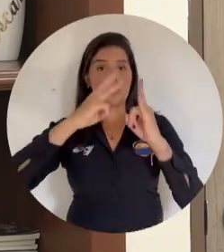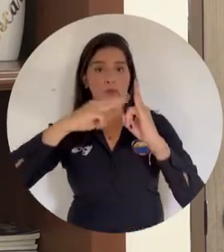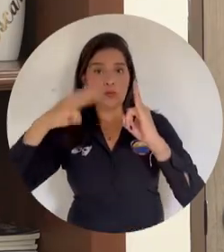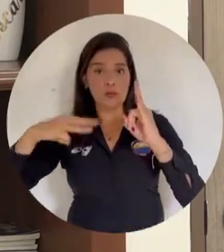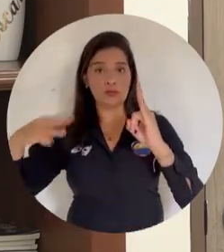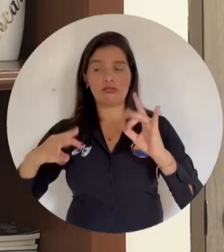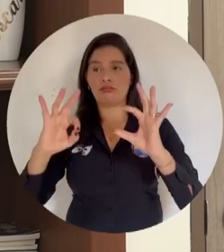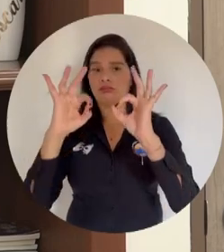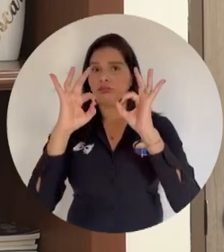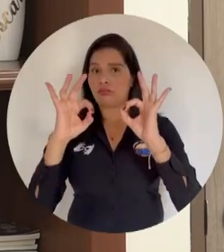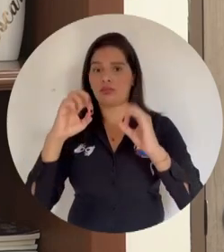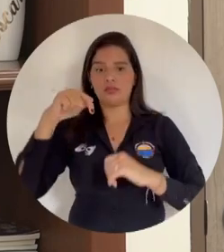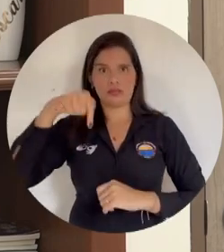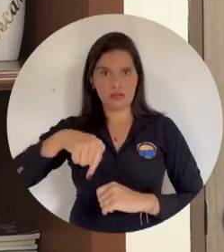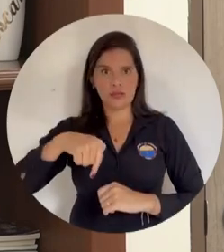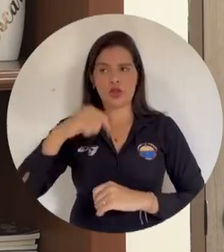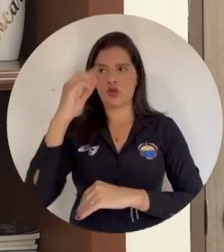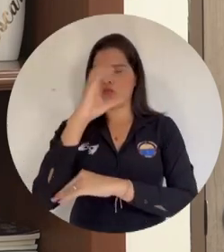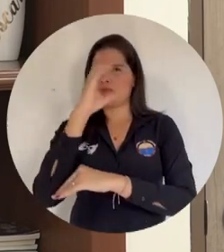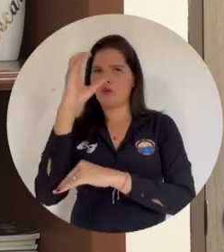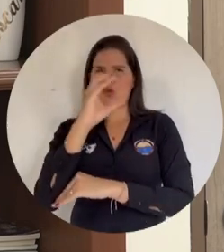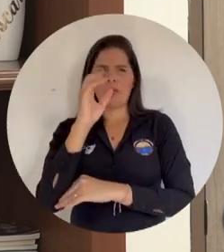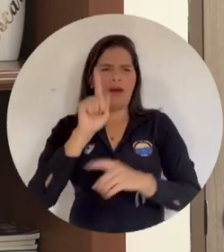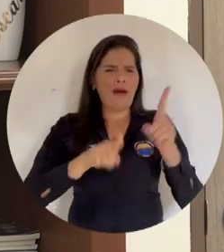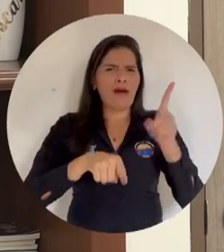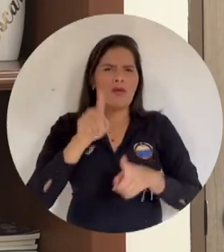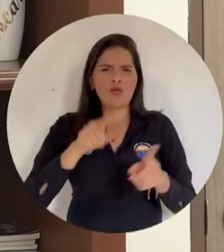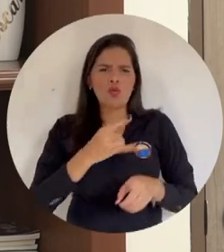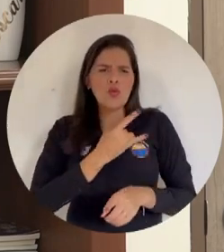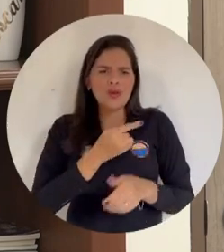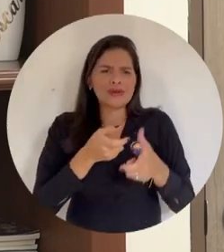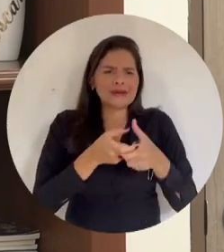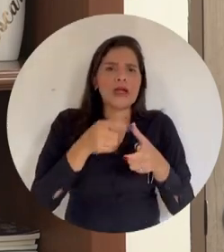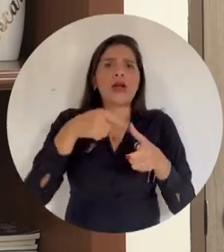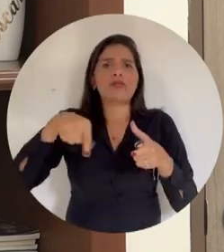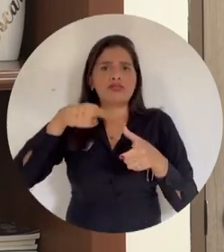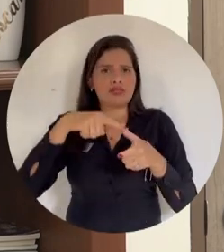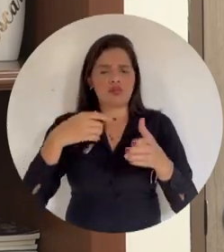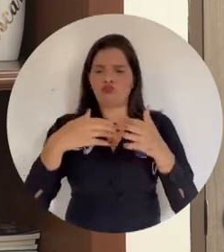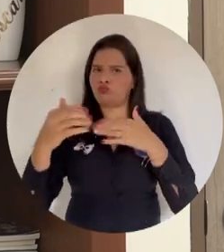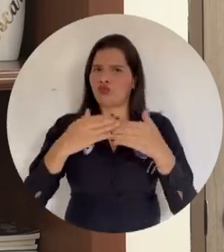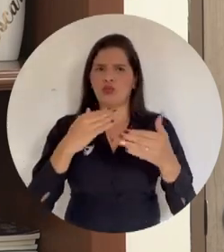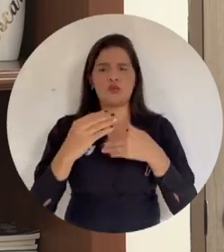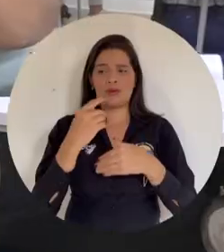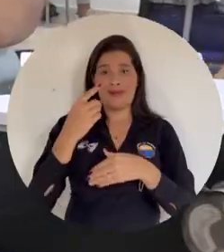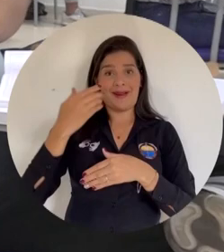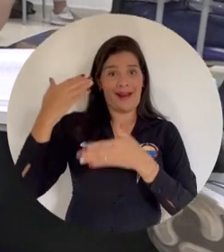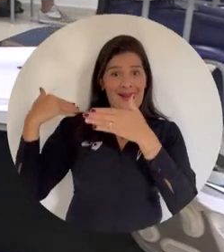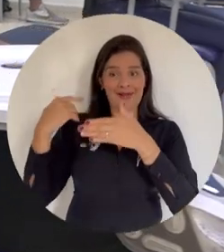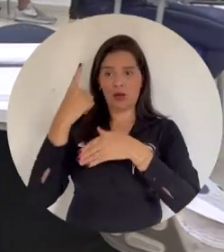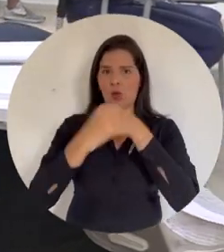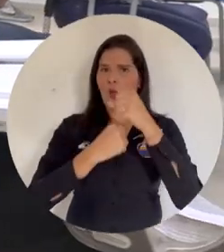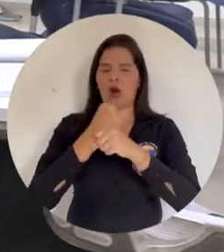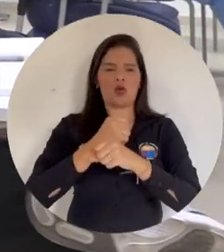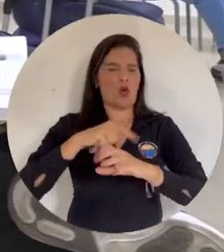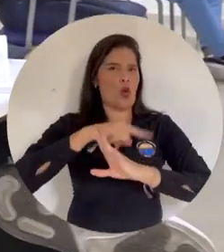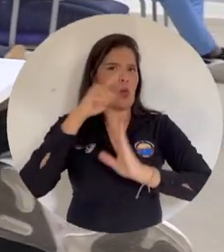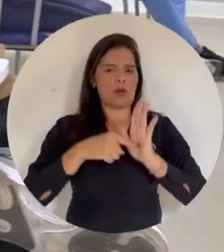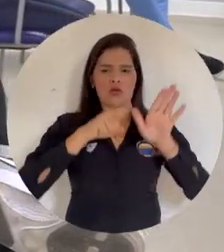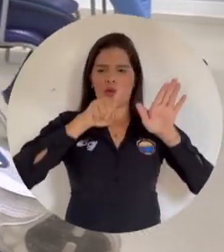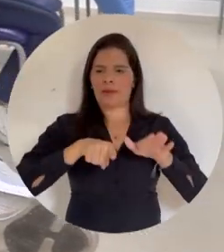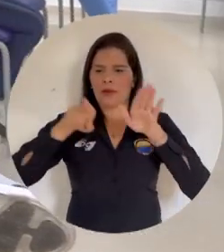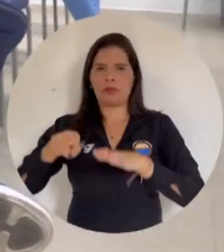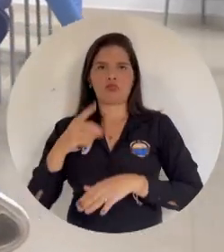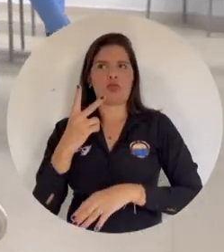instituciones en el país y yo diría que una de las pocas instituciones que cerró el año inmediatamente anterior con sus dos periodos